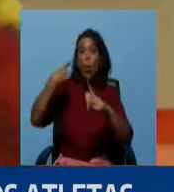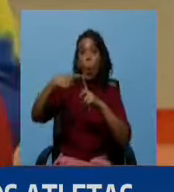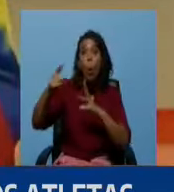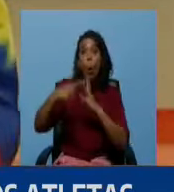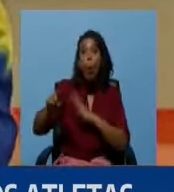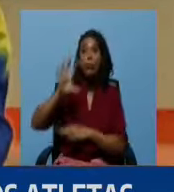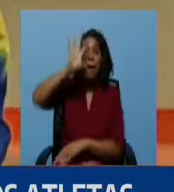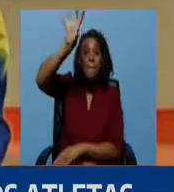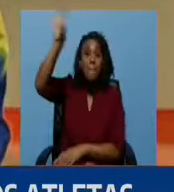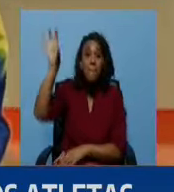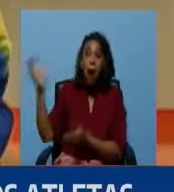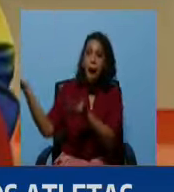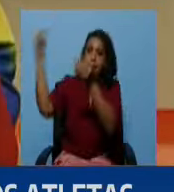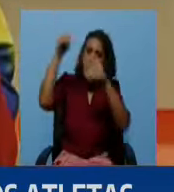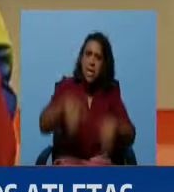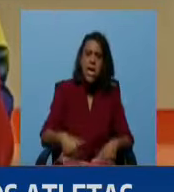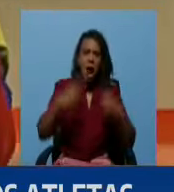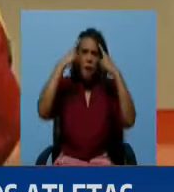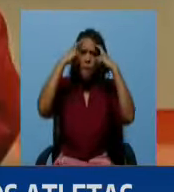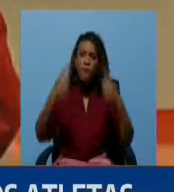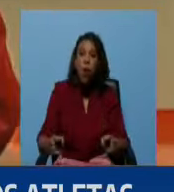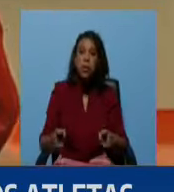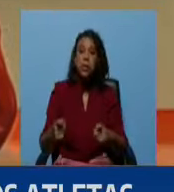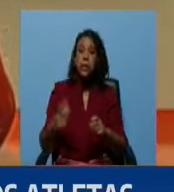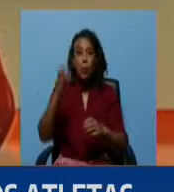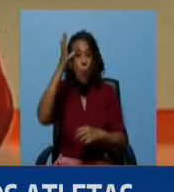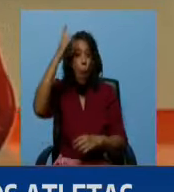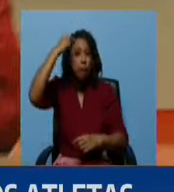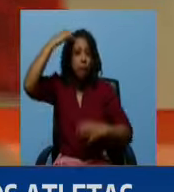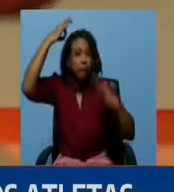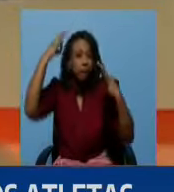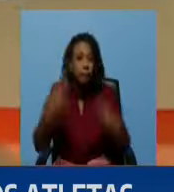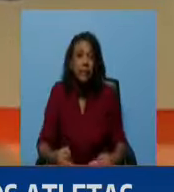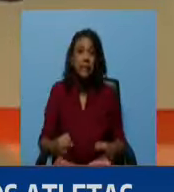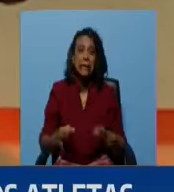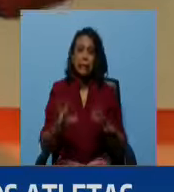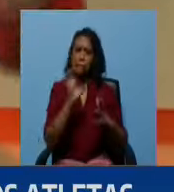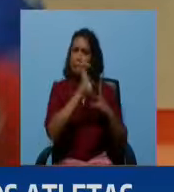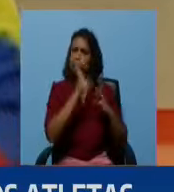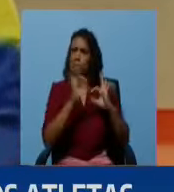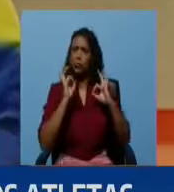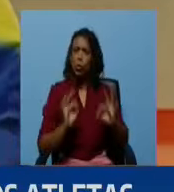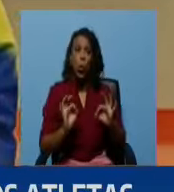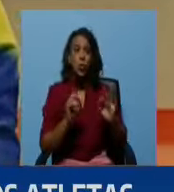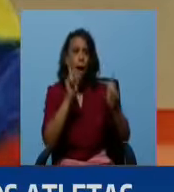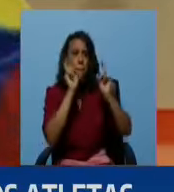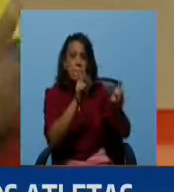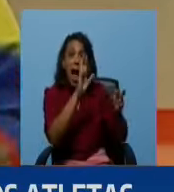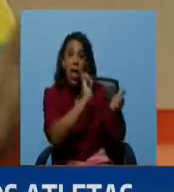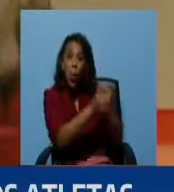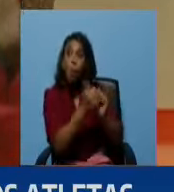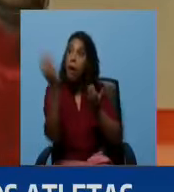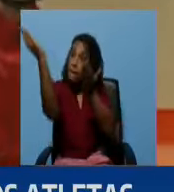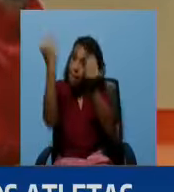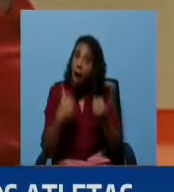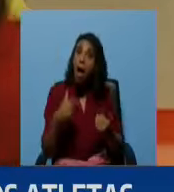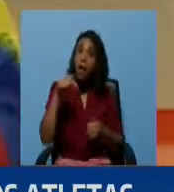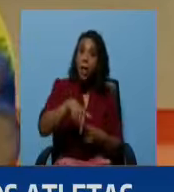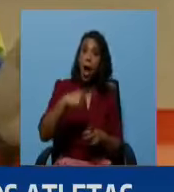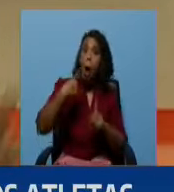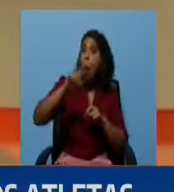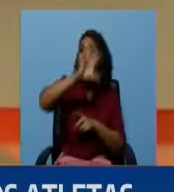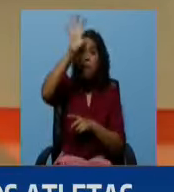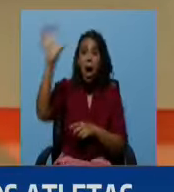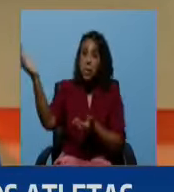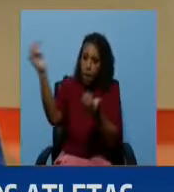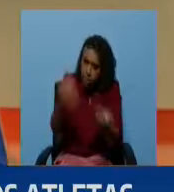entrenadores que refuercen nuestros conocimientos, los conocimientos extraordinarios de nuestros entrenadores, los traigamos del exterior